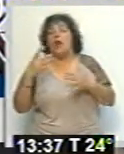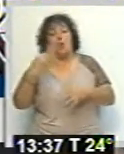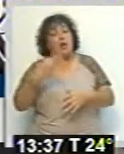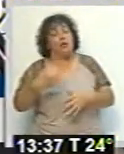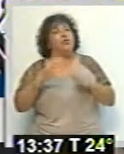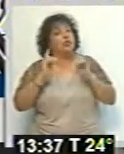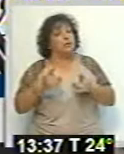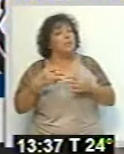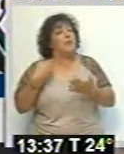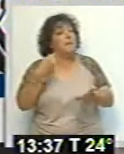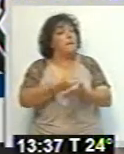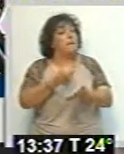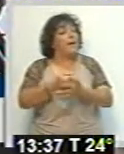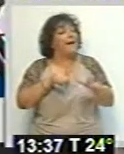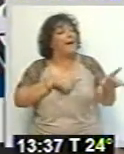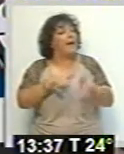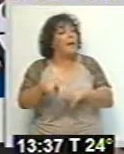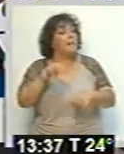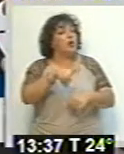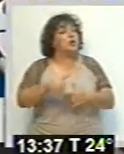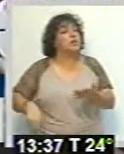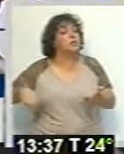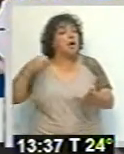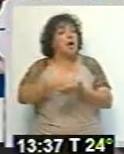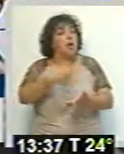puedan rápidamente acceder al pago de esas cuotas.